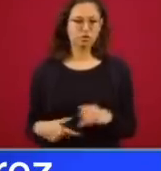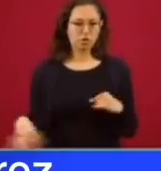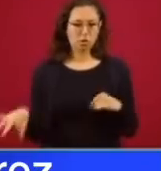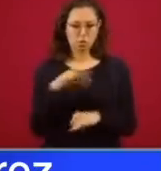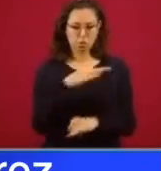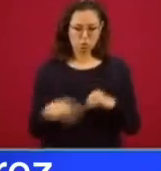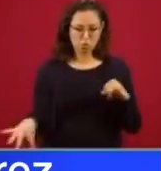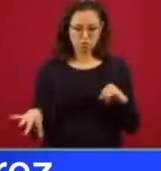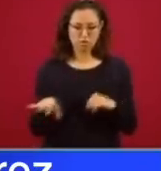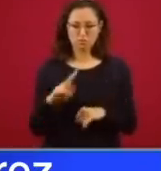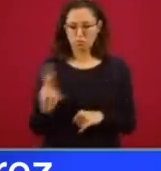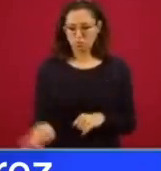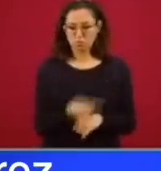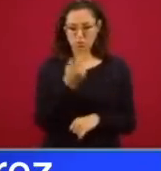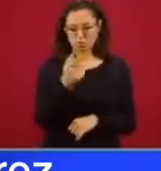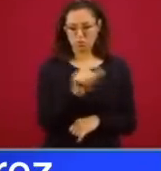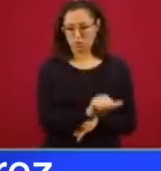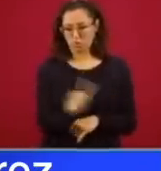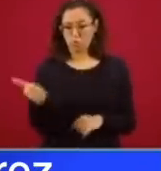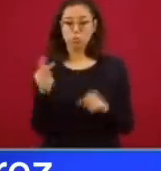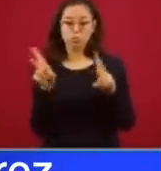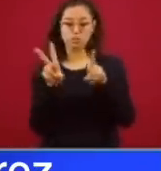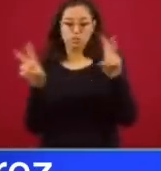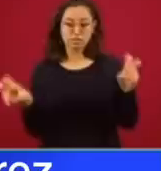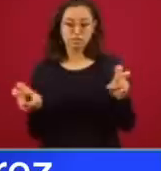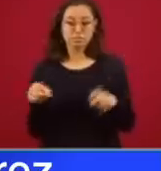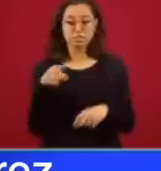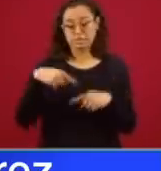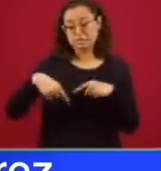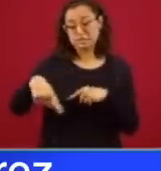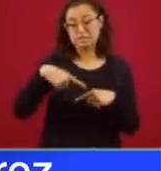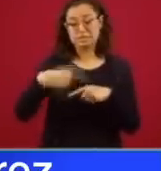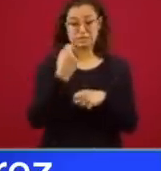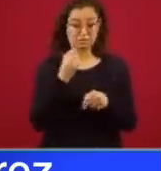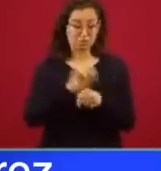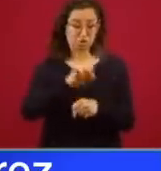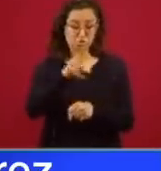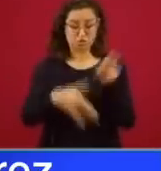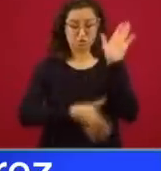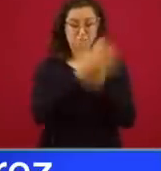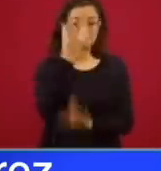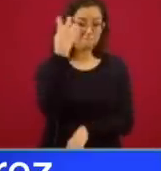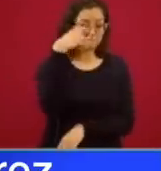Finalmente, presidente, en otro tema, es sobre su gira de esta semana.